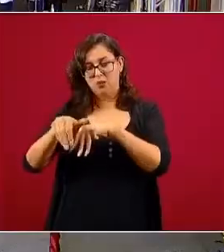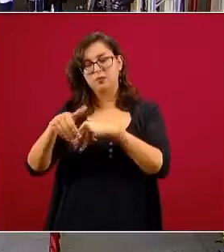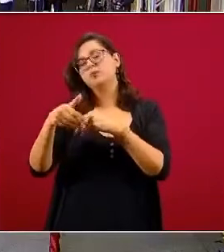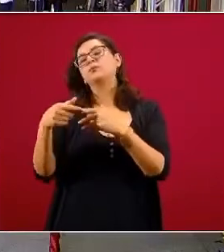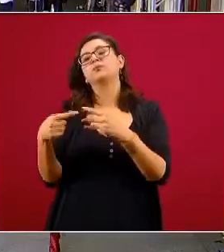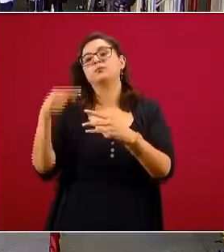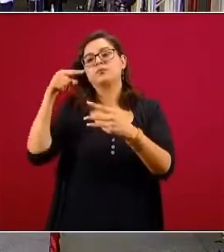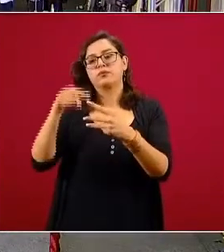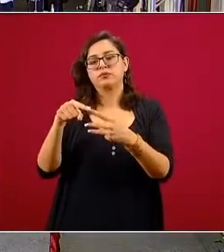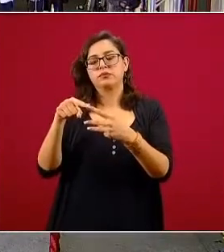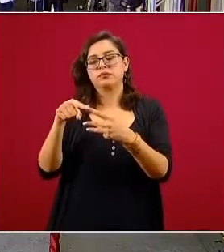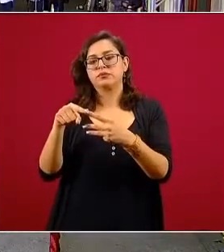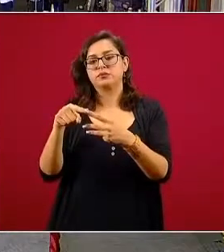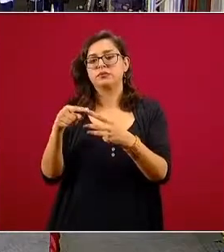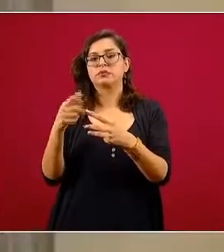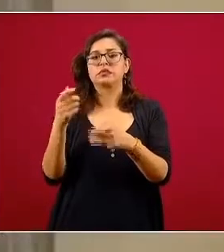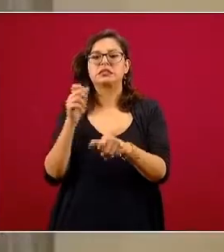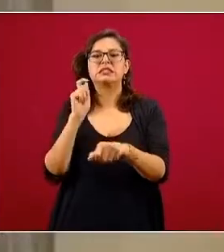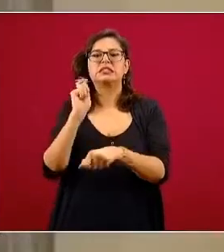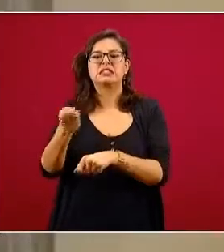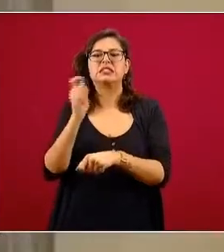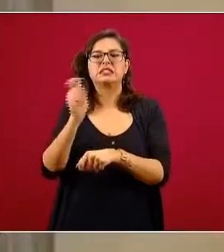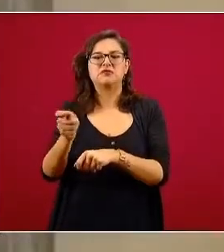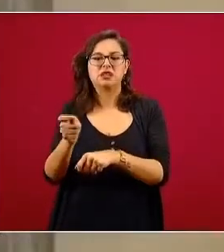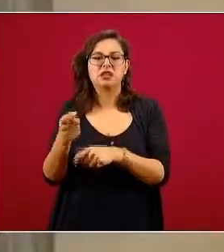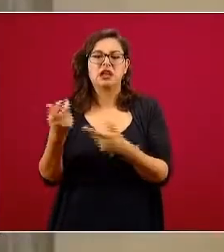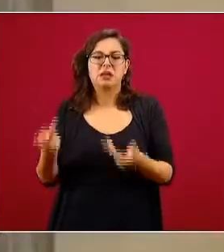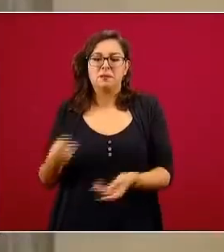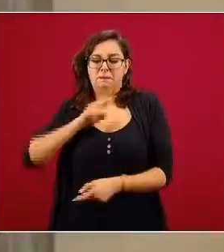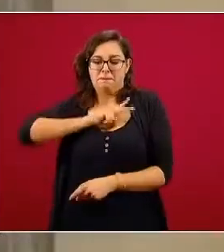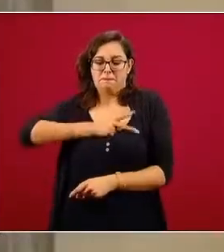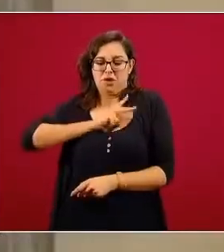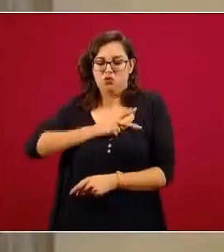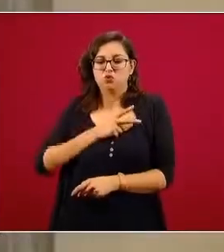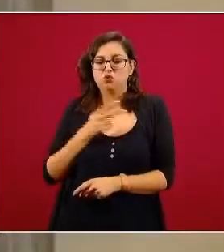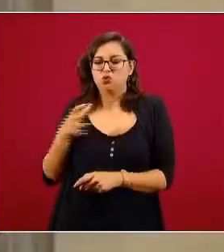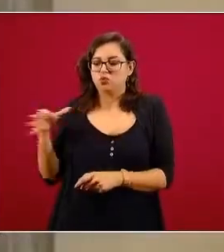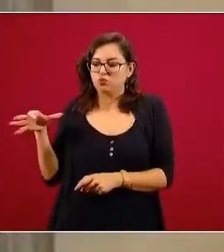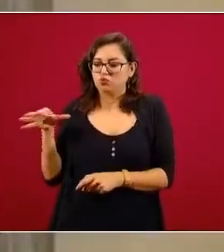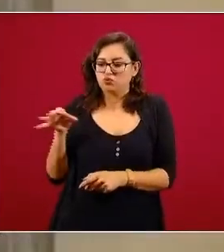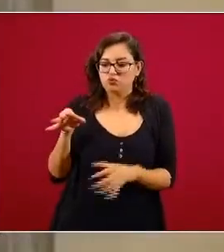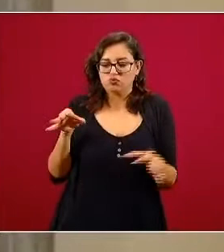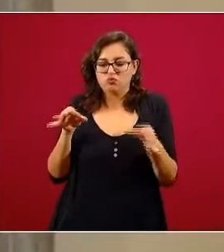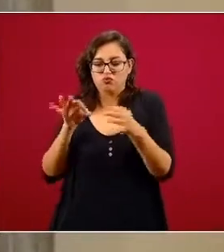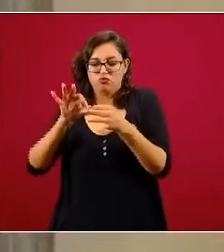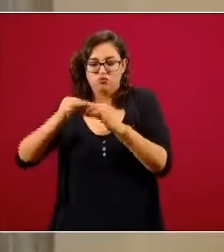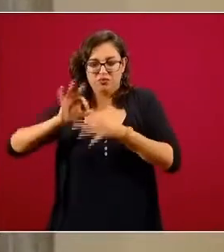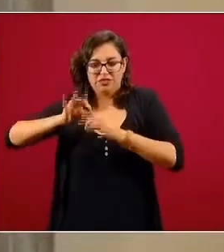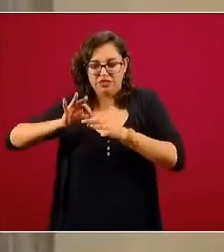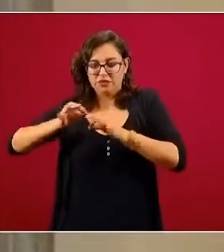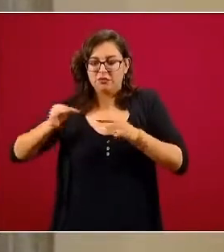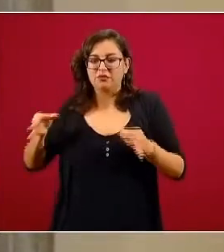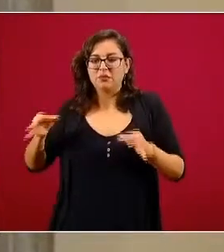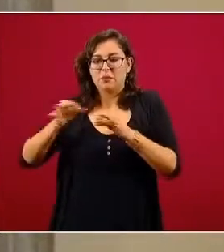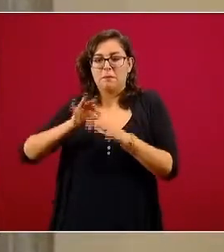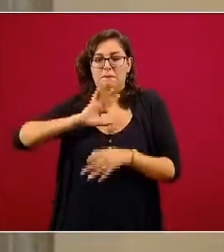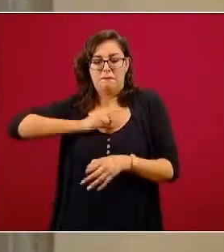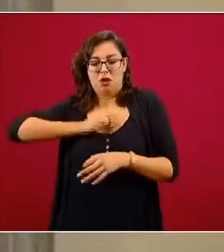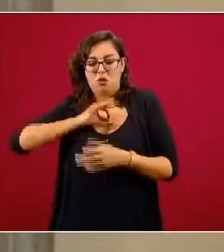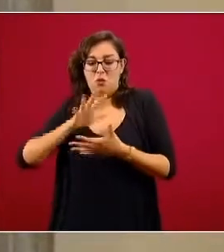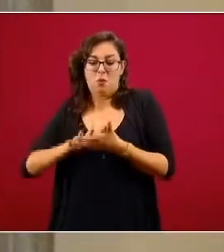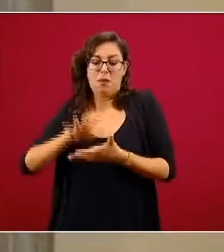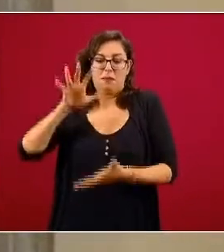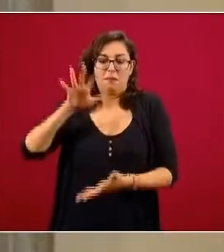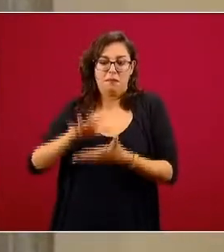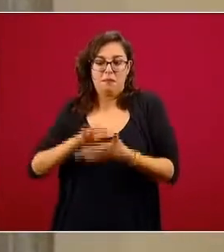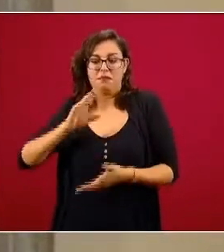a las 2 moléculas, las 2 sustancias de la superficie del virus que determinan qué tan virulento es y qué